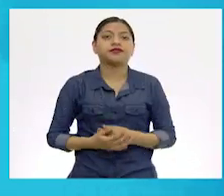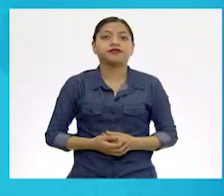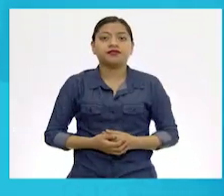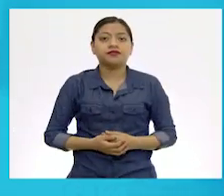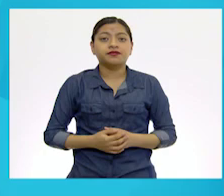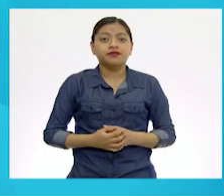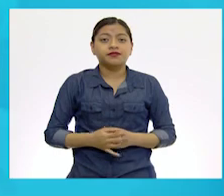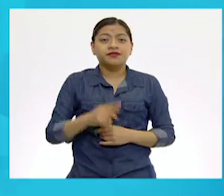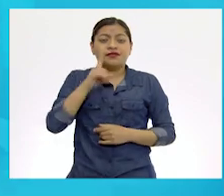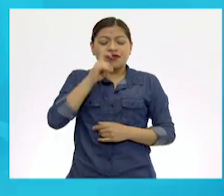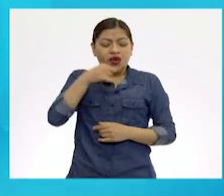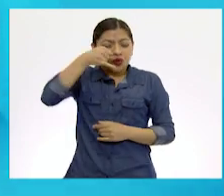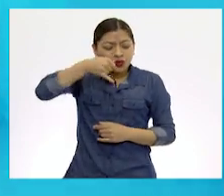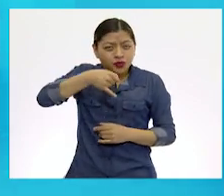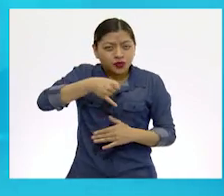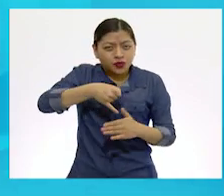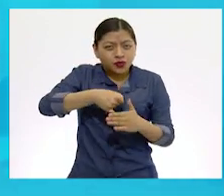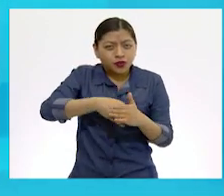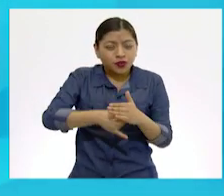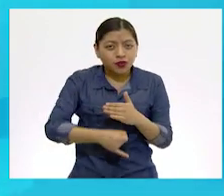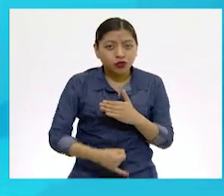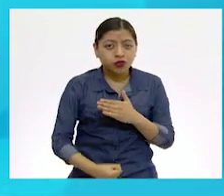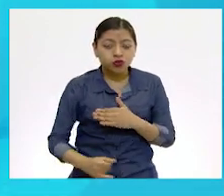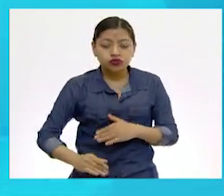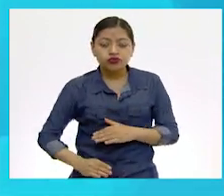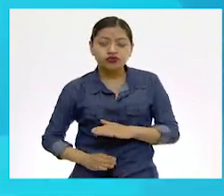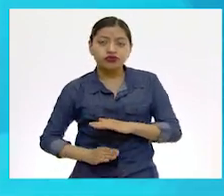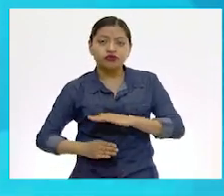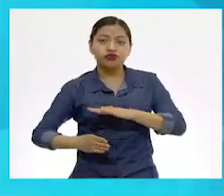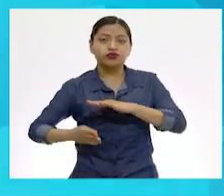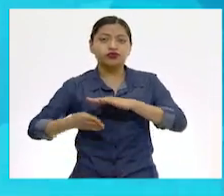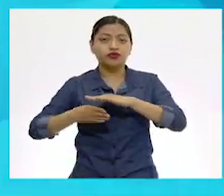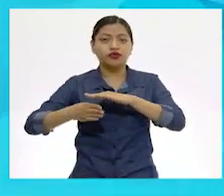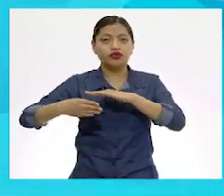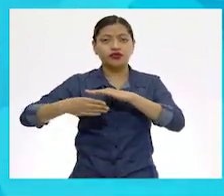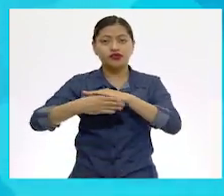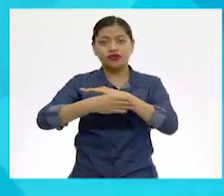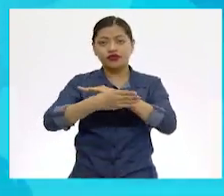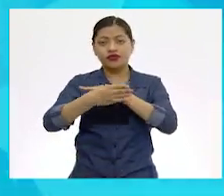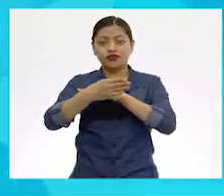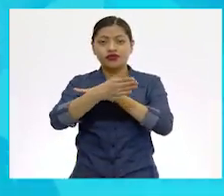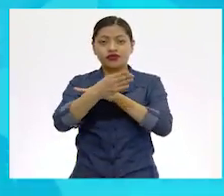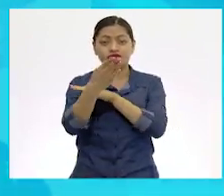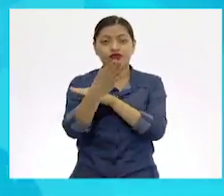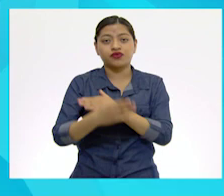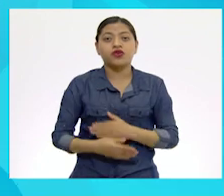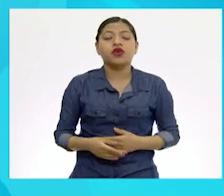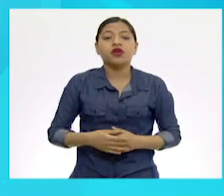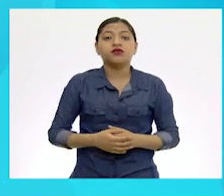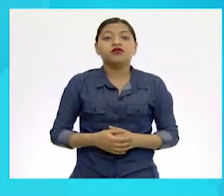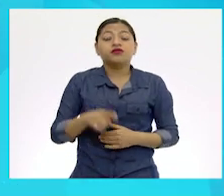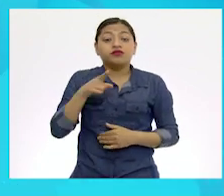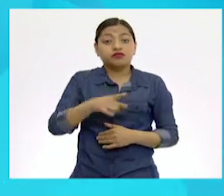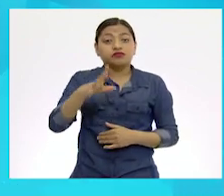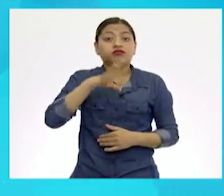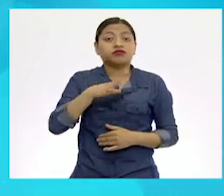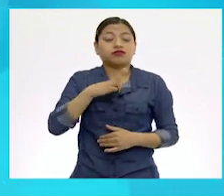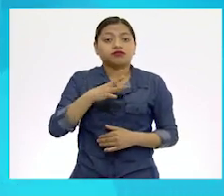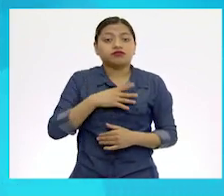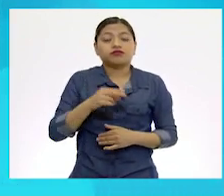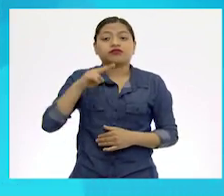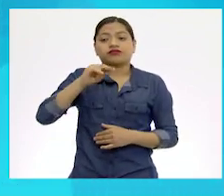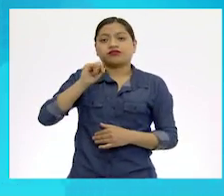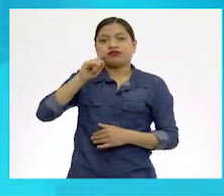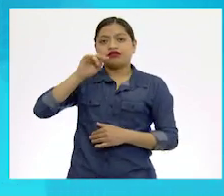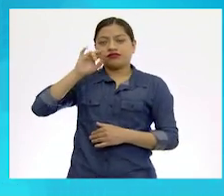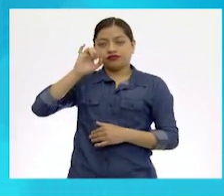De las profundidades marinas emergen a la superficie toneladas de nutrientes que son la base alimenticia de